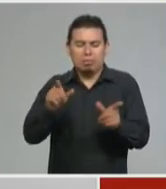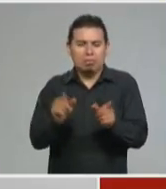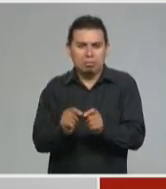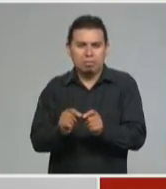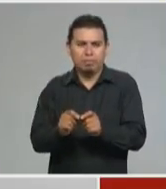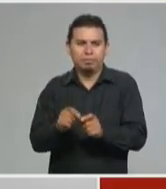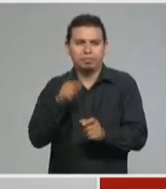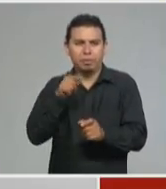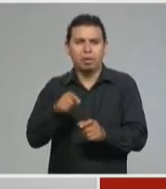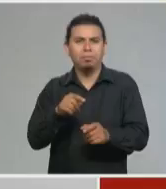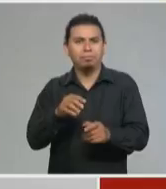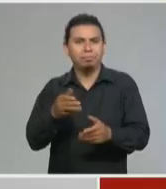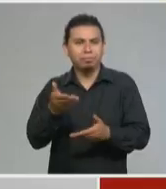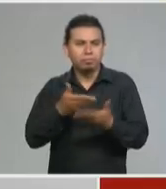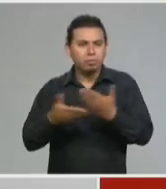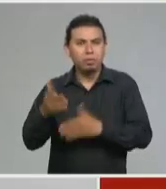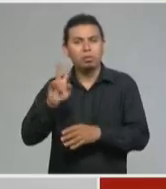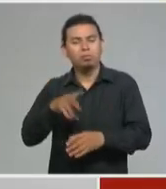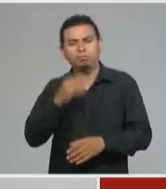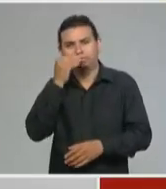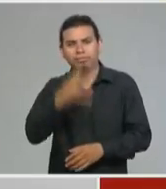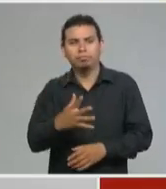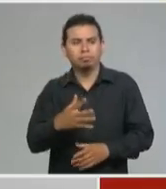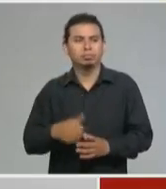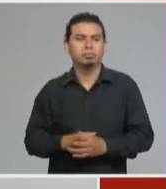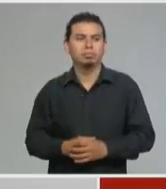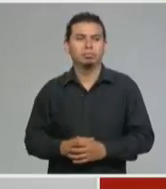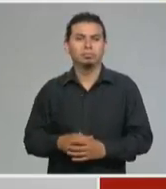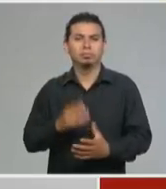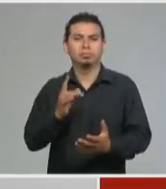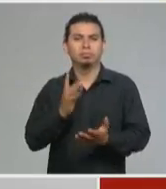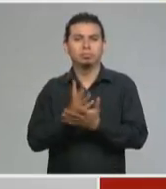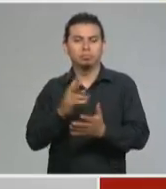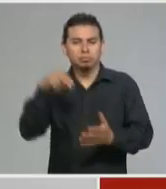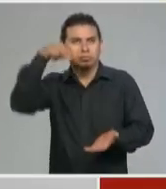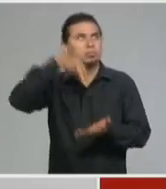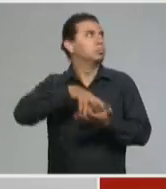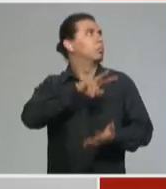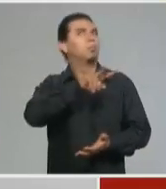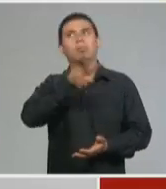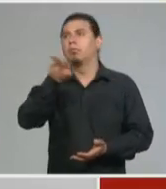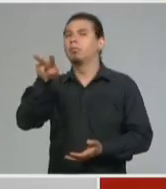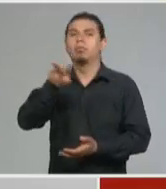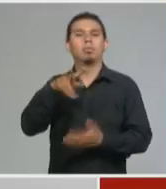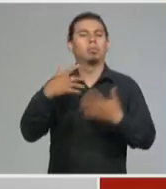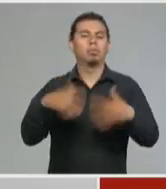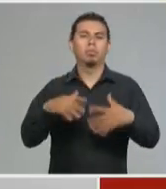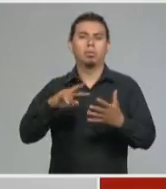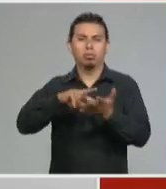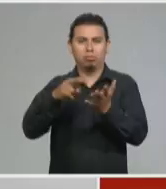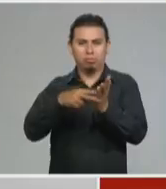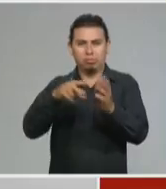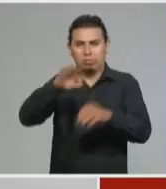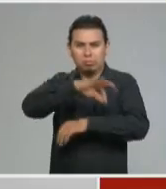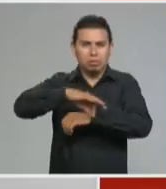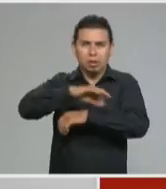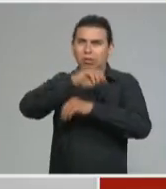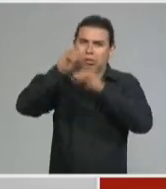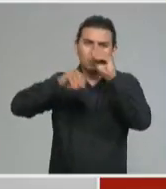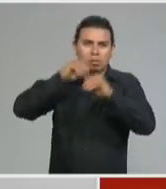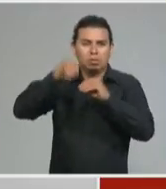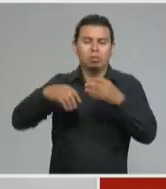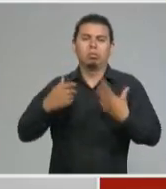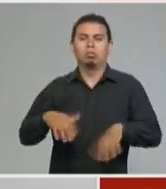un lugar incomparablemente magnífico con ubicación asombrosa. Pocos arquitectos han tenido tal sentido de